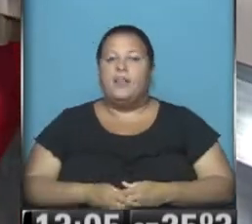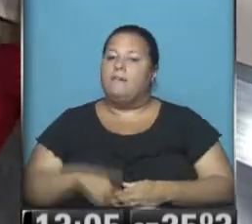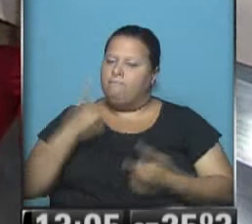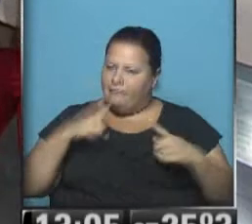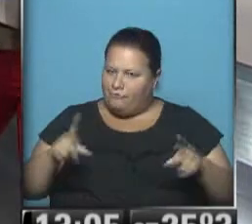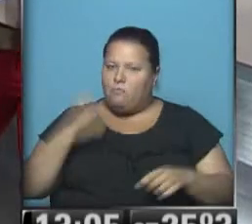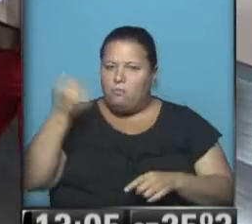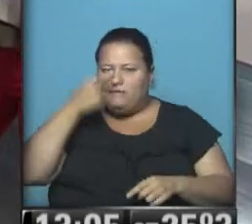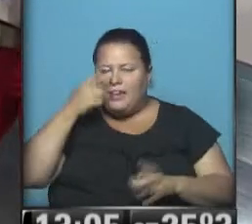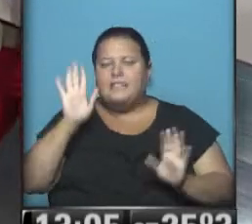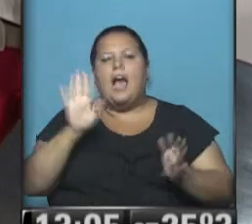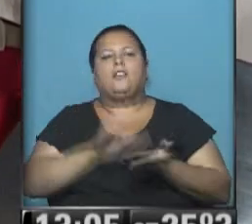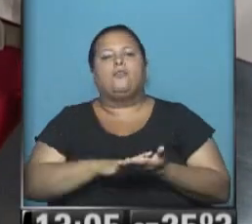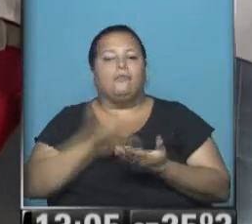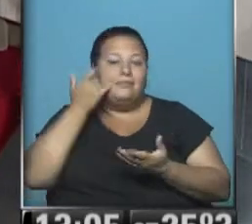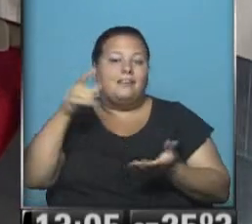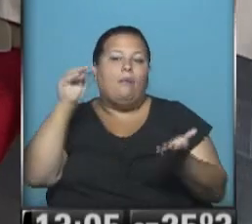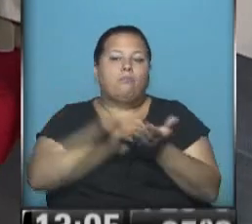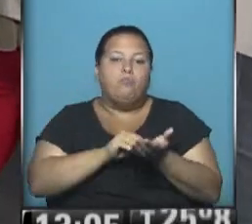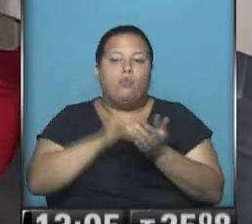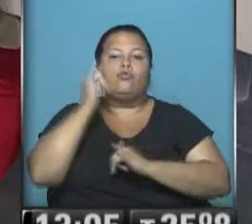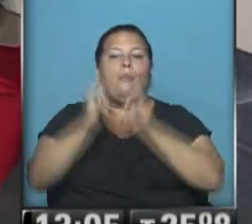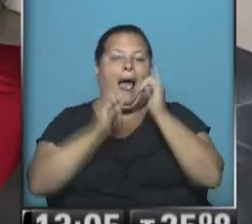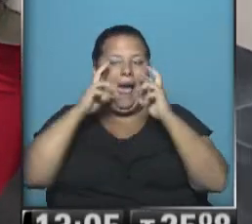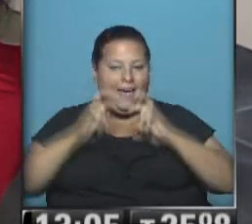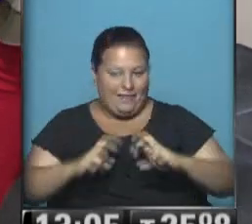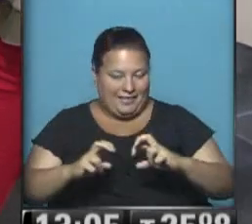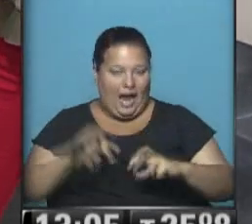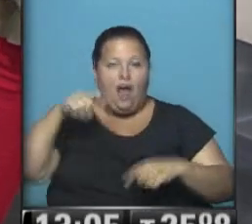llamativo, como señalabas, que ya forma parte de la investigación. Estas son las novedades, pero esta mañana